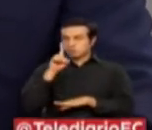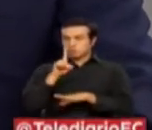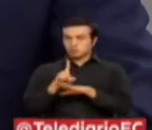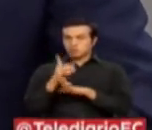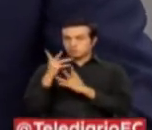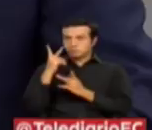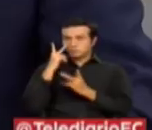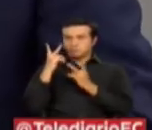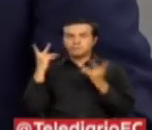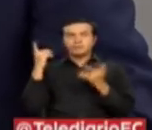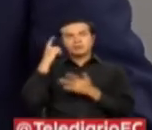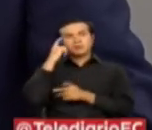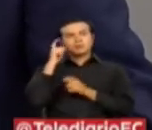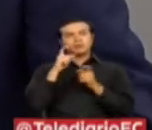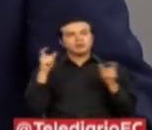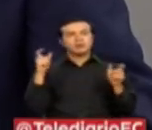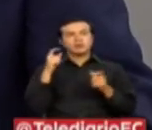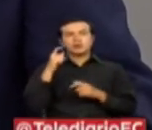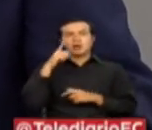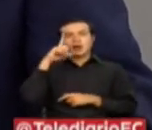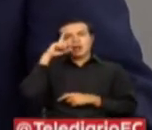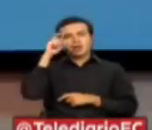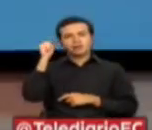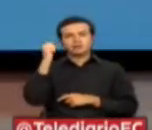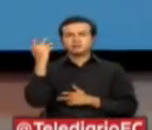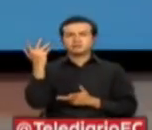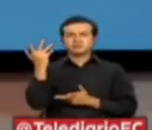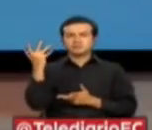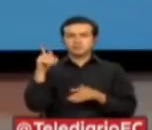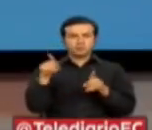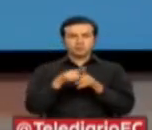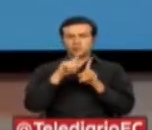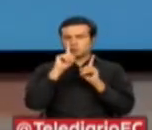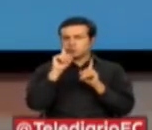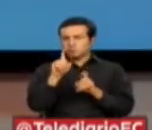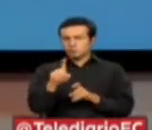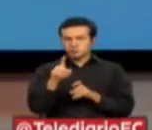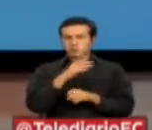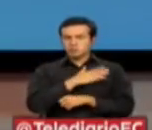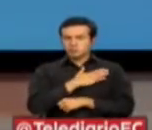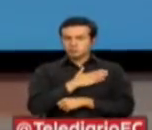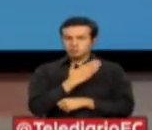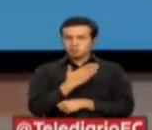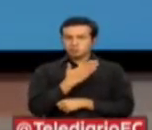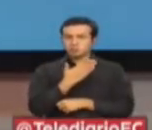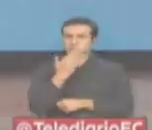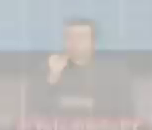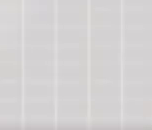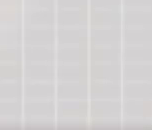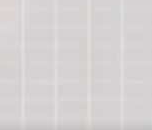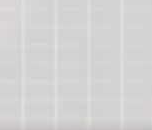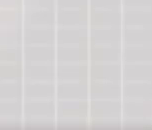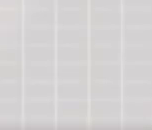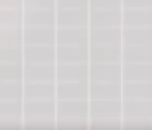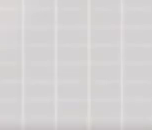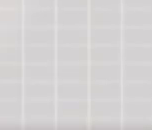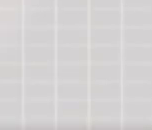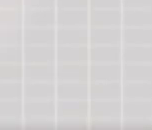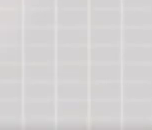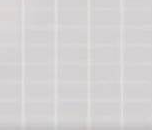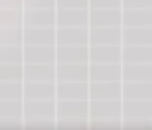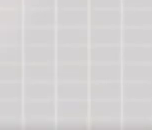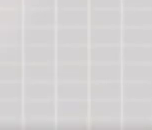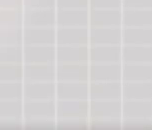Opinión. Veamos qué piensa la gente sobre Guillermo Lasso. Sí, la misma pregunta está de credibilidad. Si le cree o no a Guillermo Lasso, que sí le cree, dice